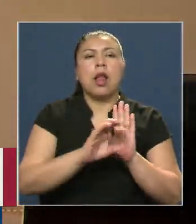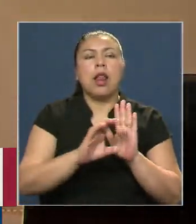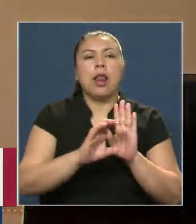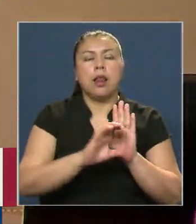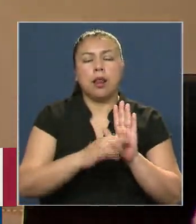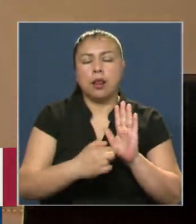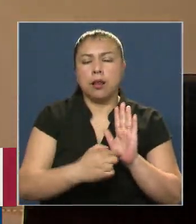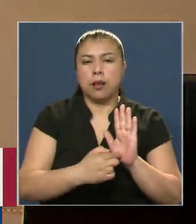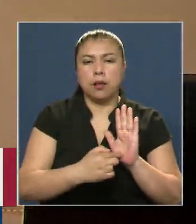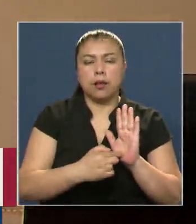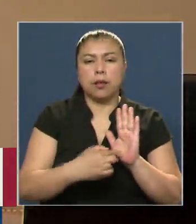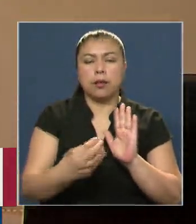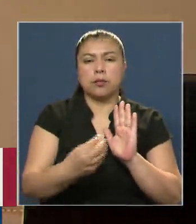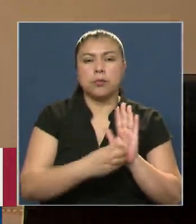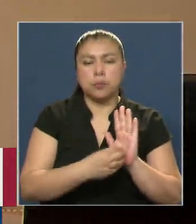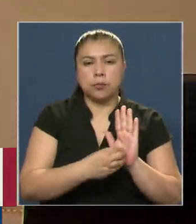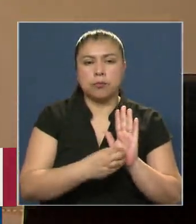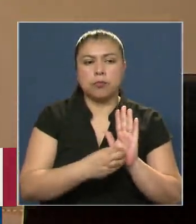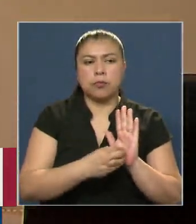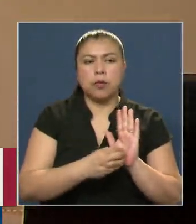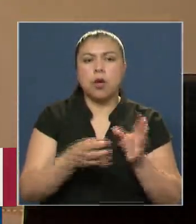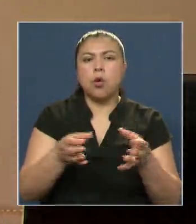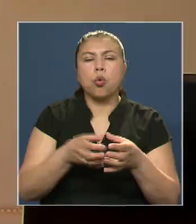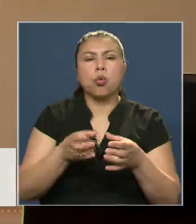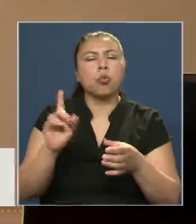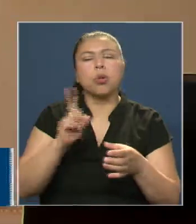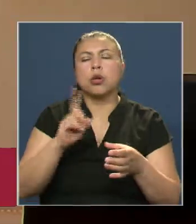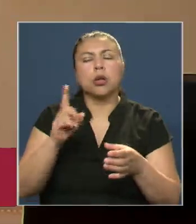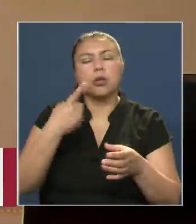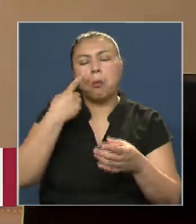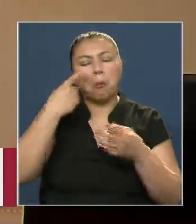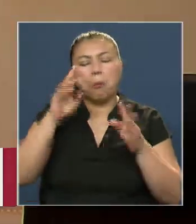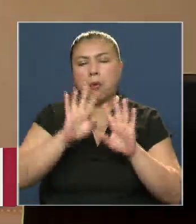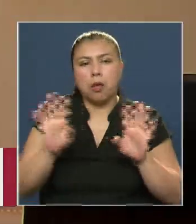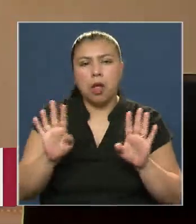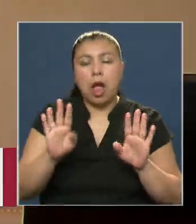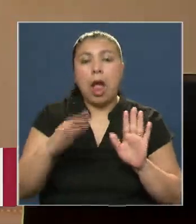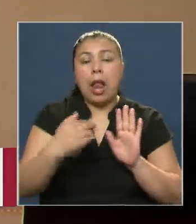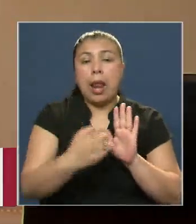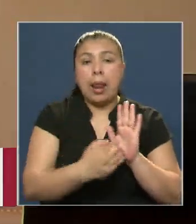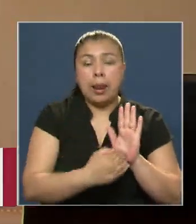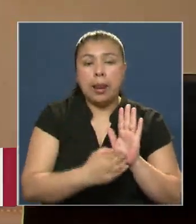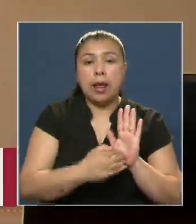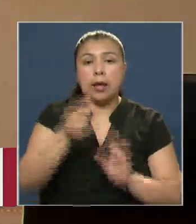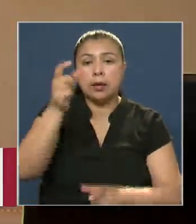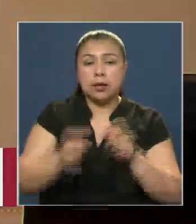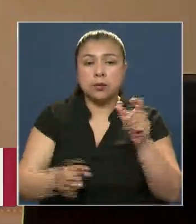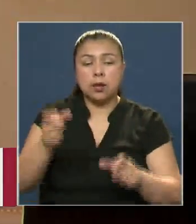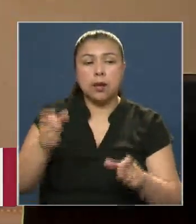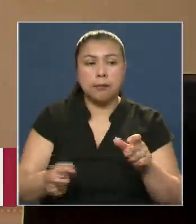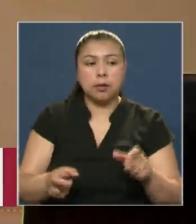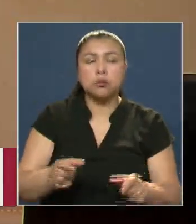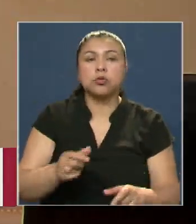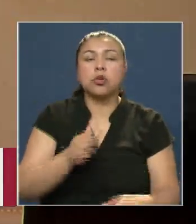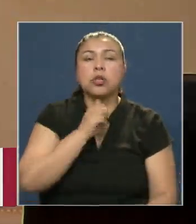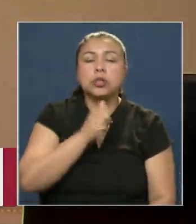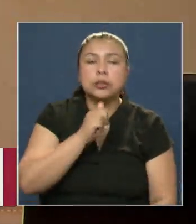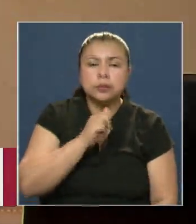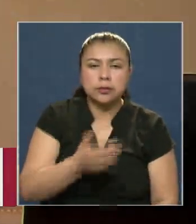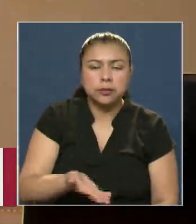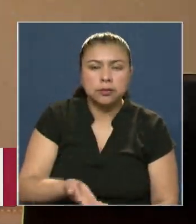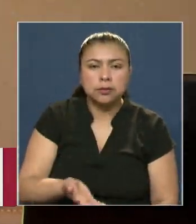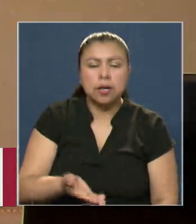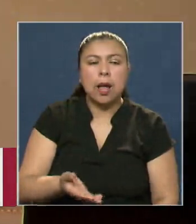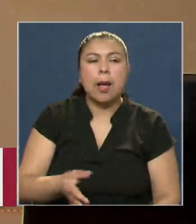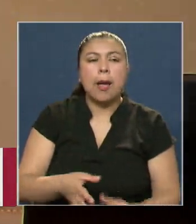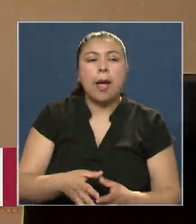ministerio e incorporar un grupo que no estaba contemplado en la misma, que es las personas en riesgo de vulnerabilidad. Es decir, la